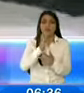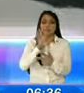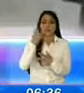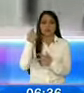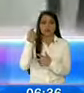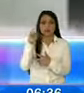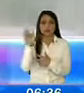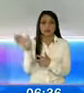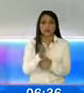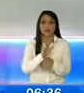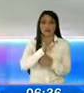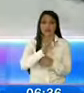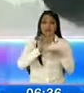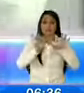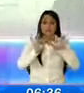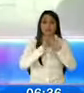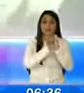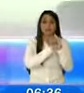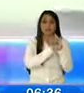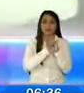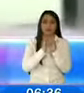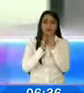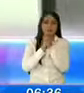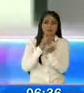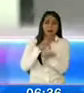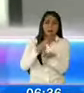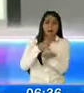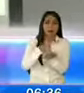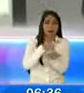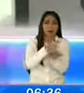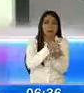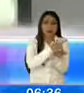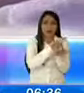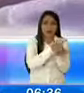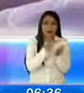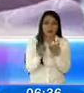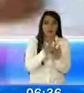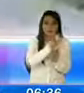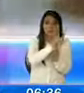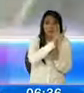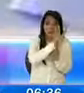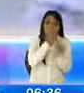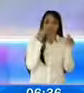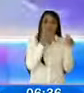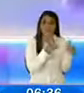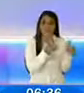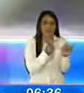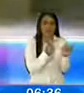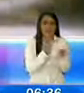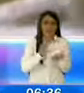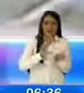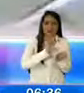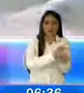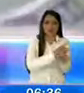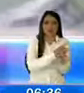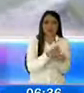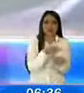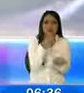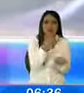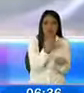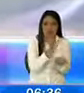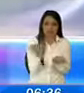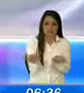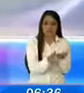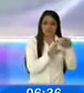son 37 entidades que han solicitado pagos por este concepto las primeras 34 van a ser atendidas de manera inmediata la próxima semana